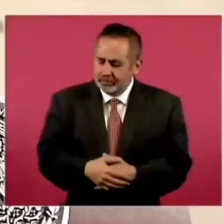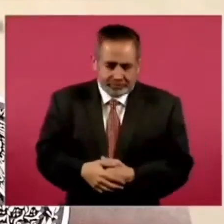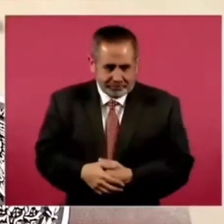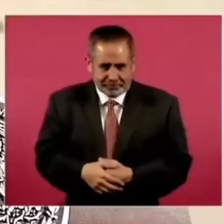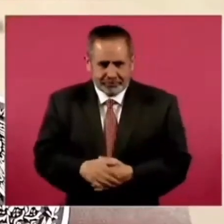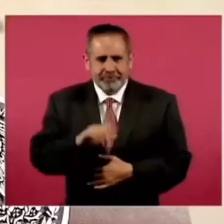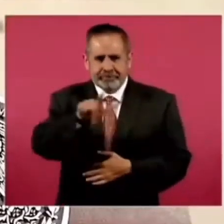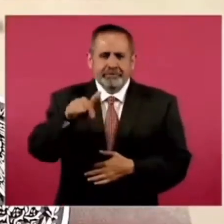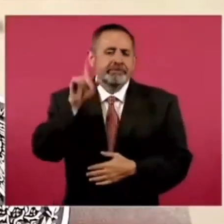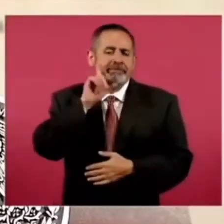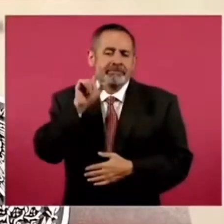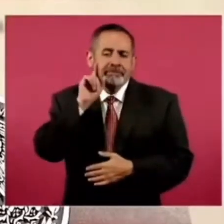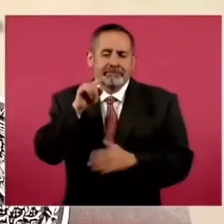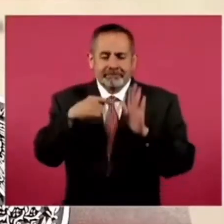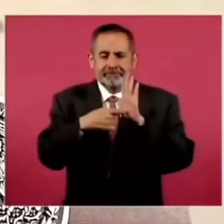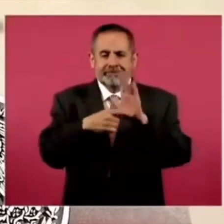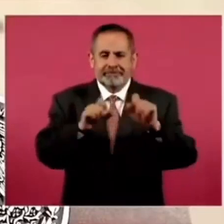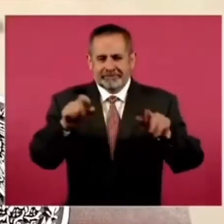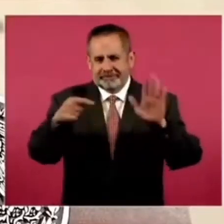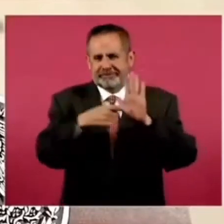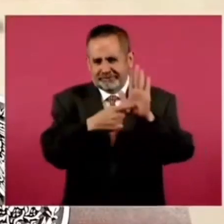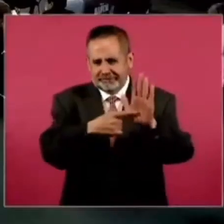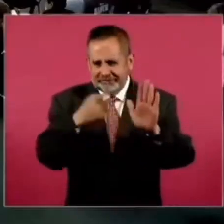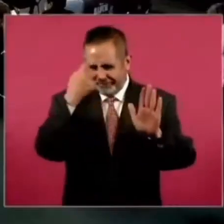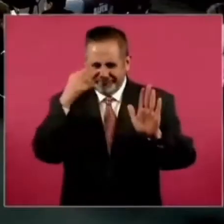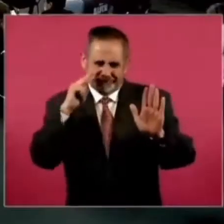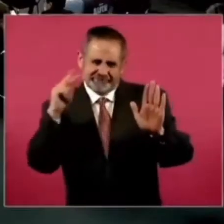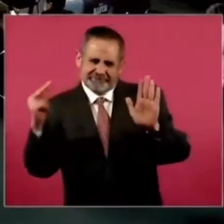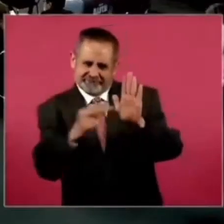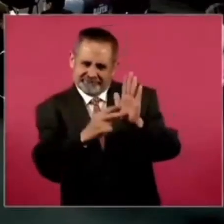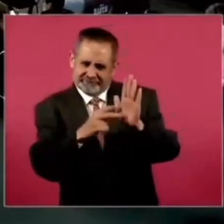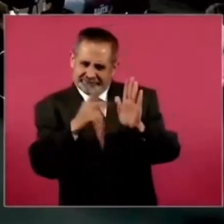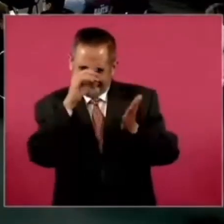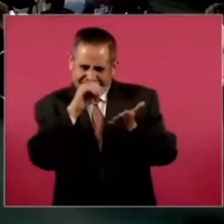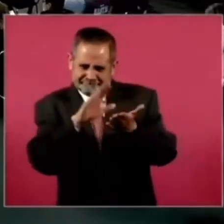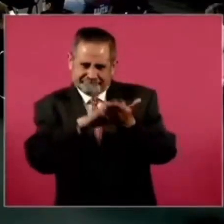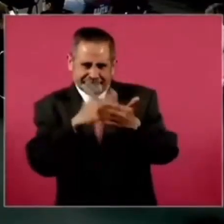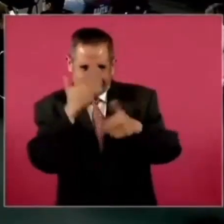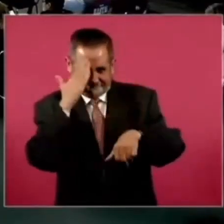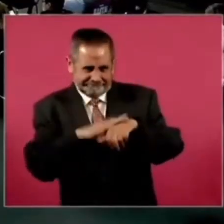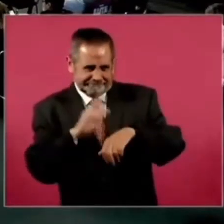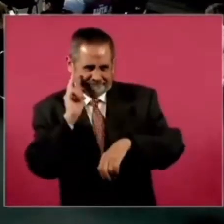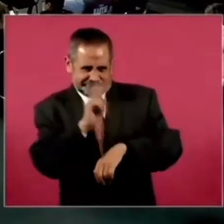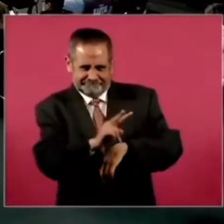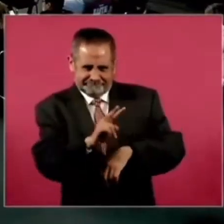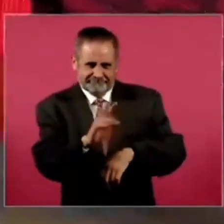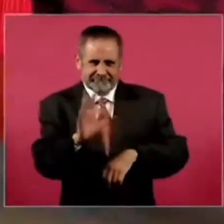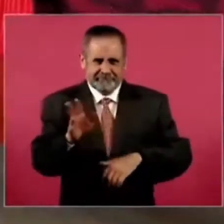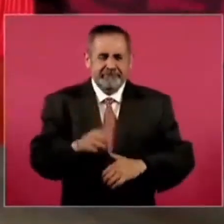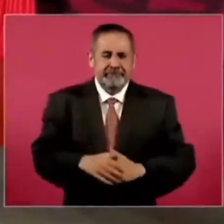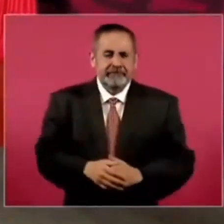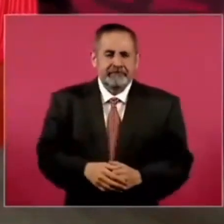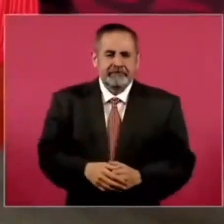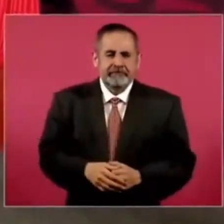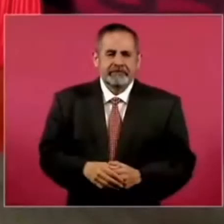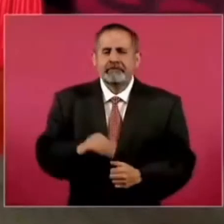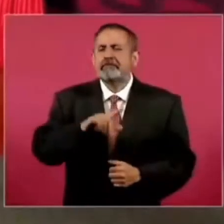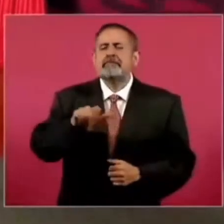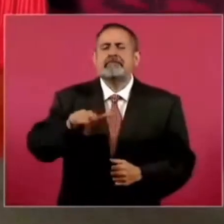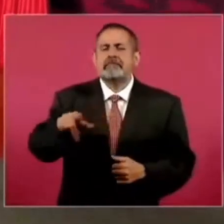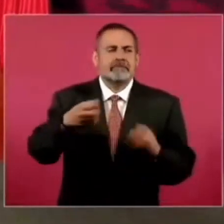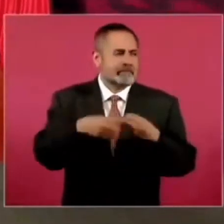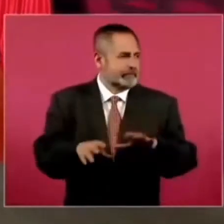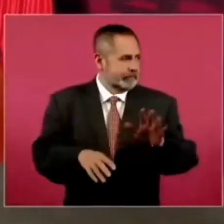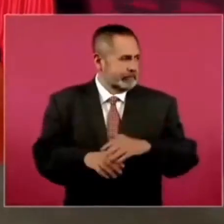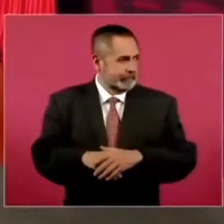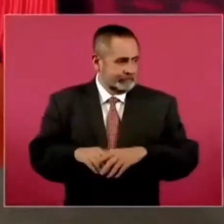Entonces, a ver si mañana, ¿no? Sí, para que queden también ahí, porque luego